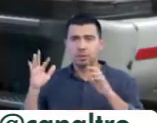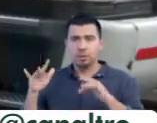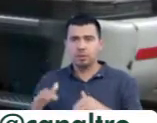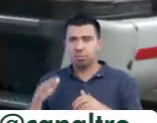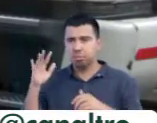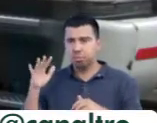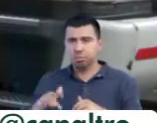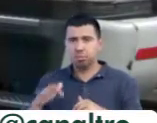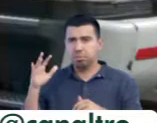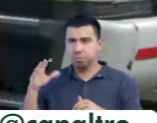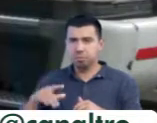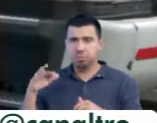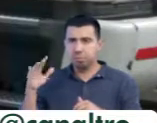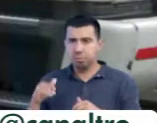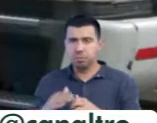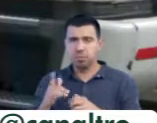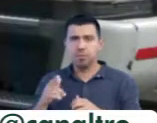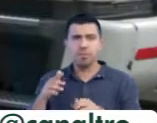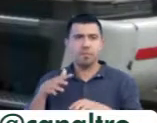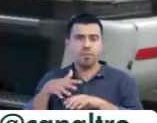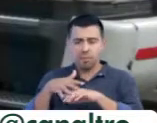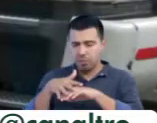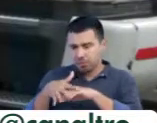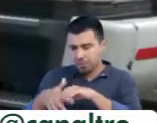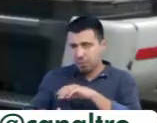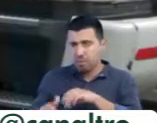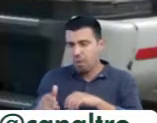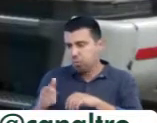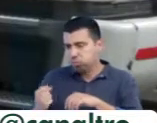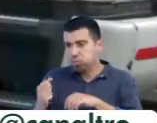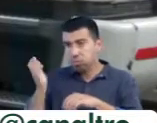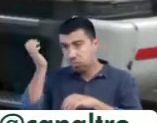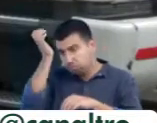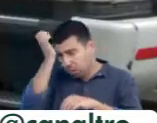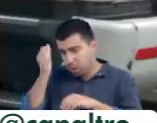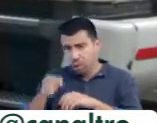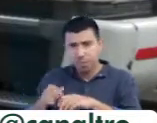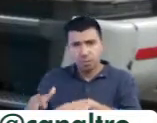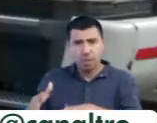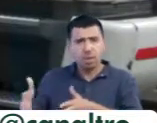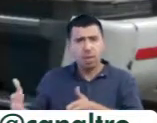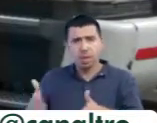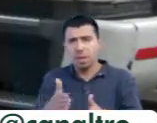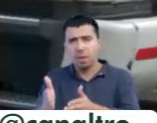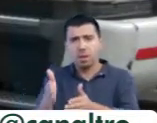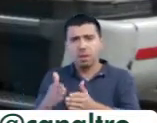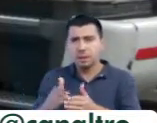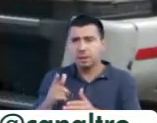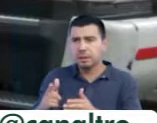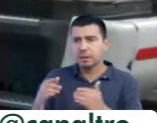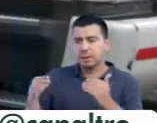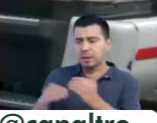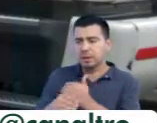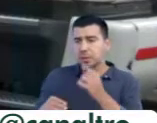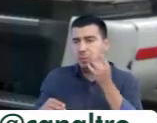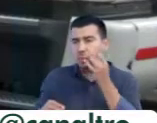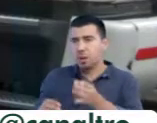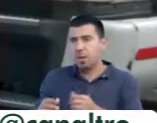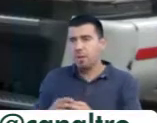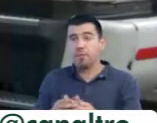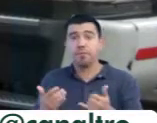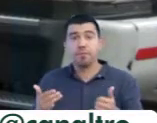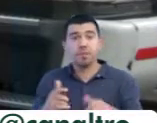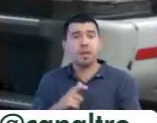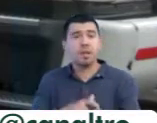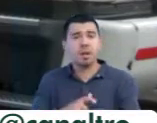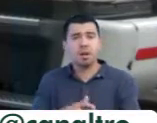horas, pues se han presentado deslizamientos y caídas de roca en la mayoría de vías departamentales. Sin embargo, a esta hora,